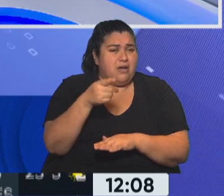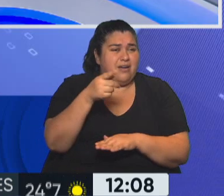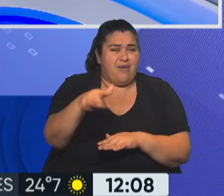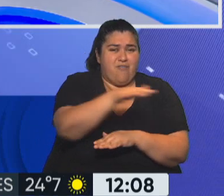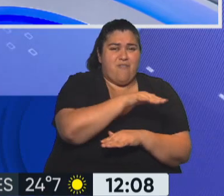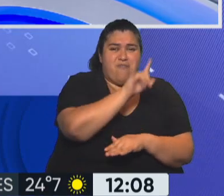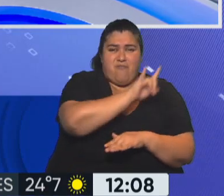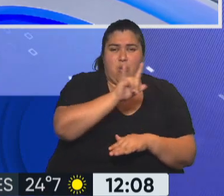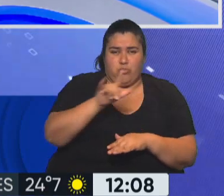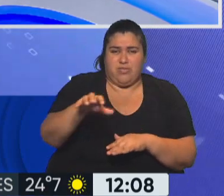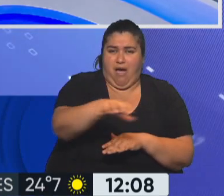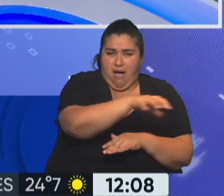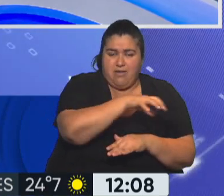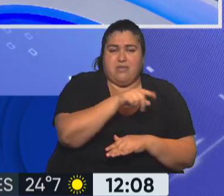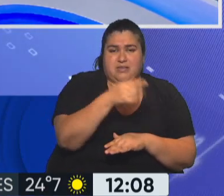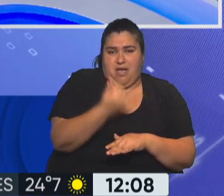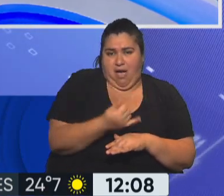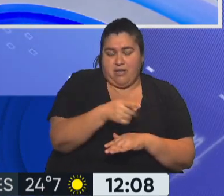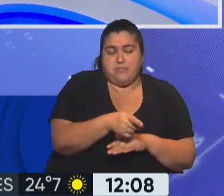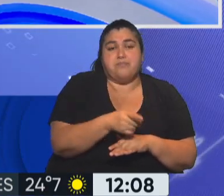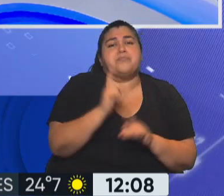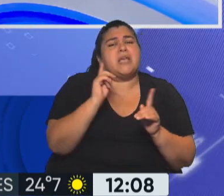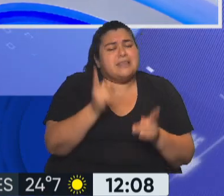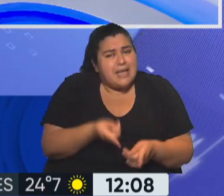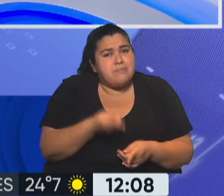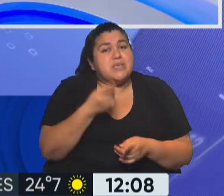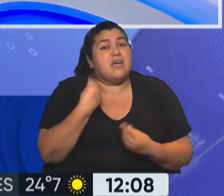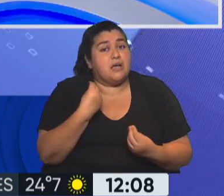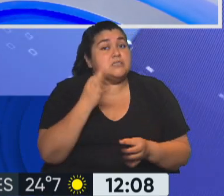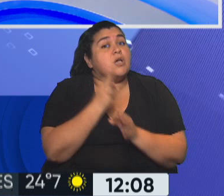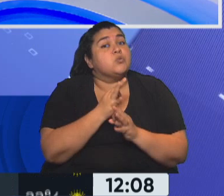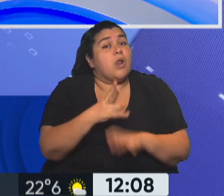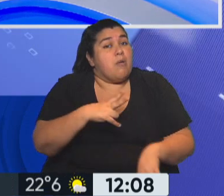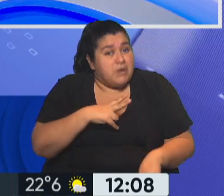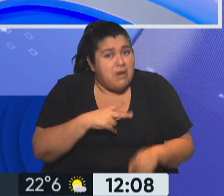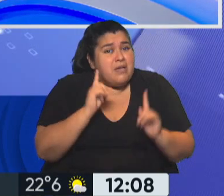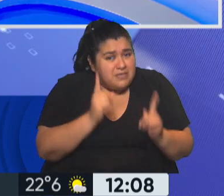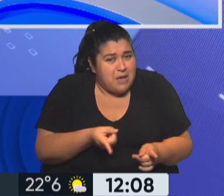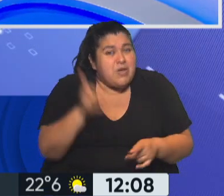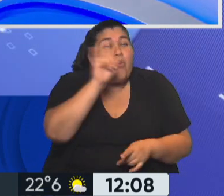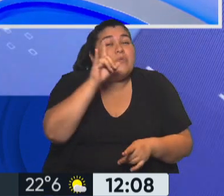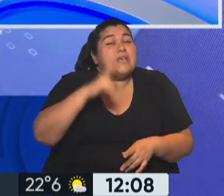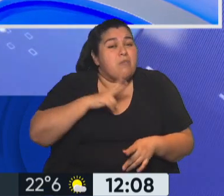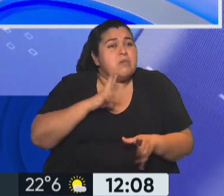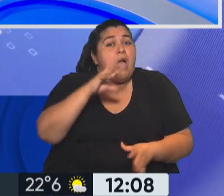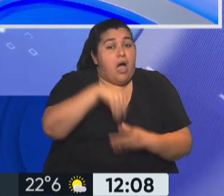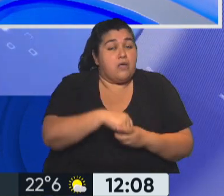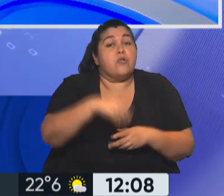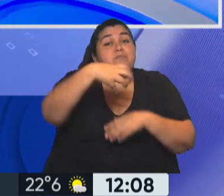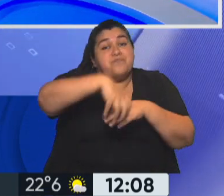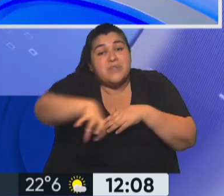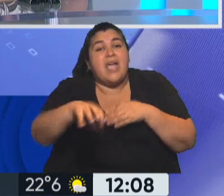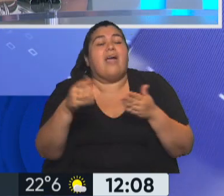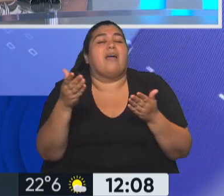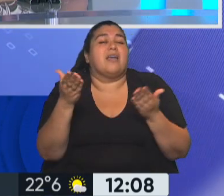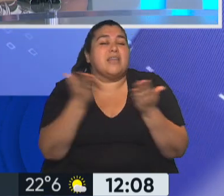distintas facultades de distintas universidades, incluso, Silvia, las privadas, porque el Centro de Estudiantes de la UADE, que es una